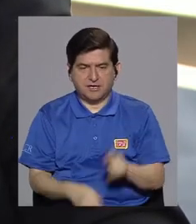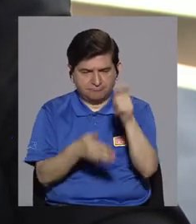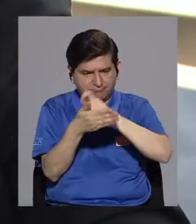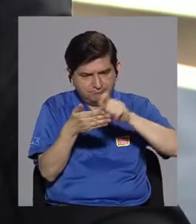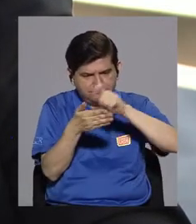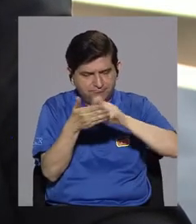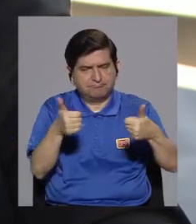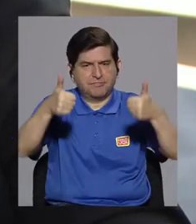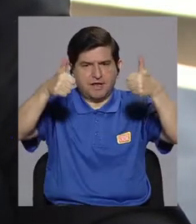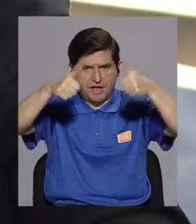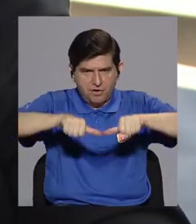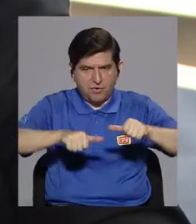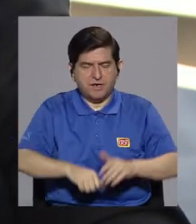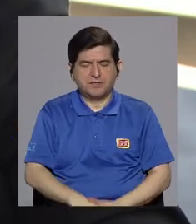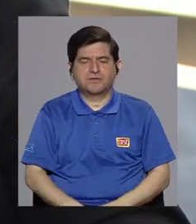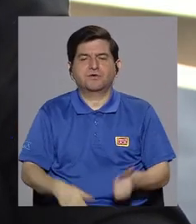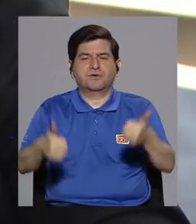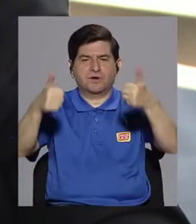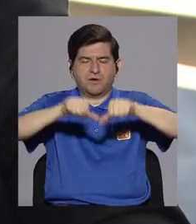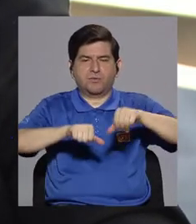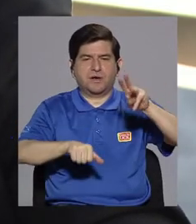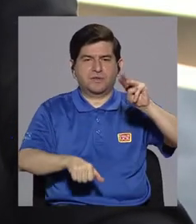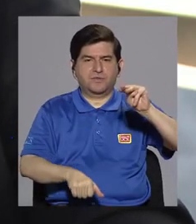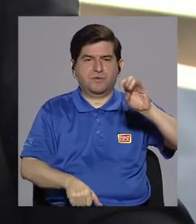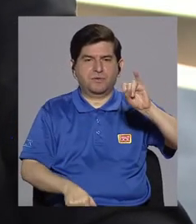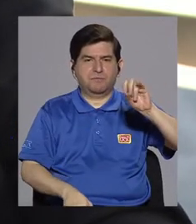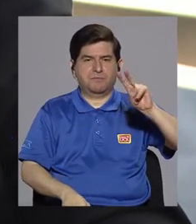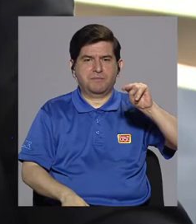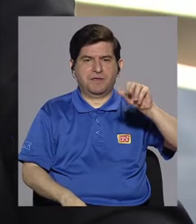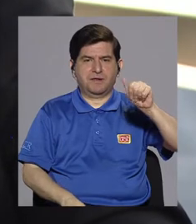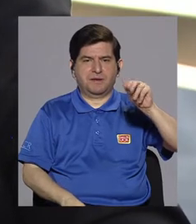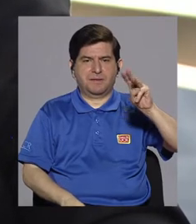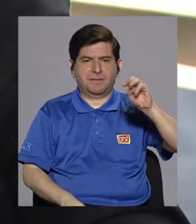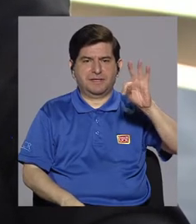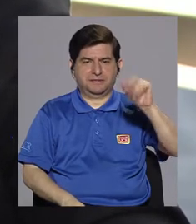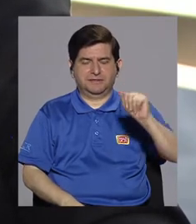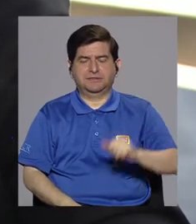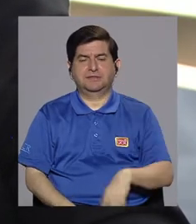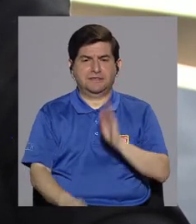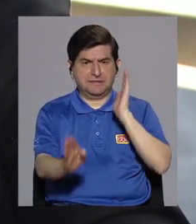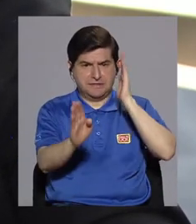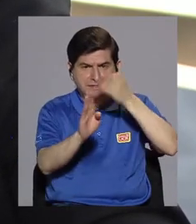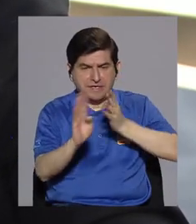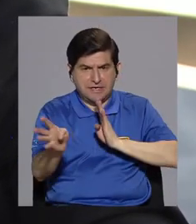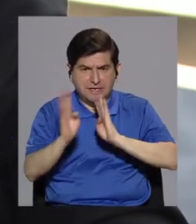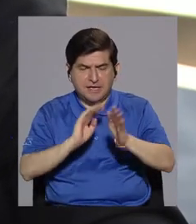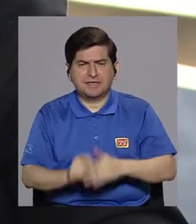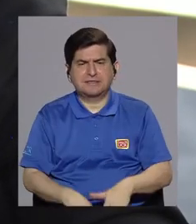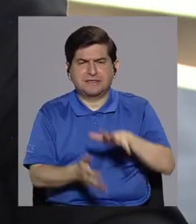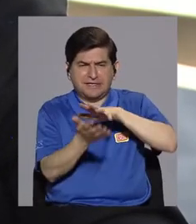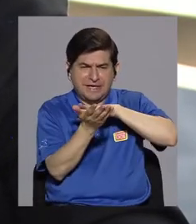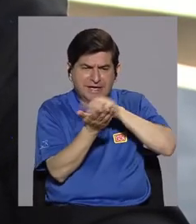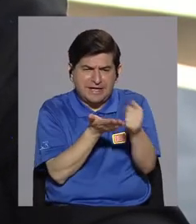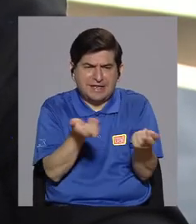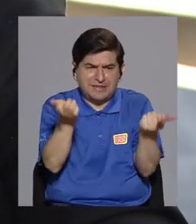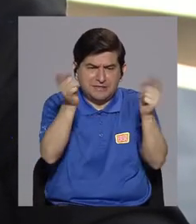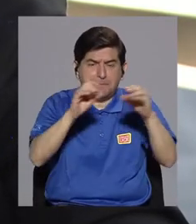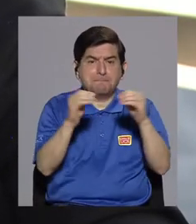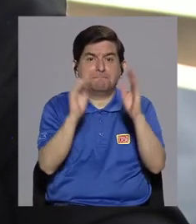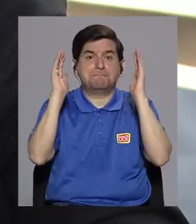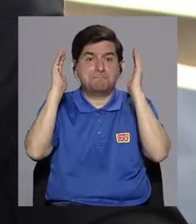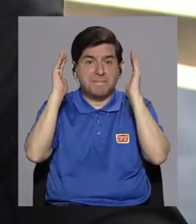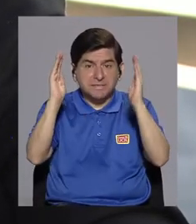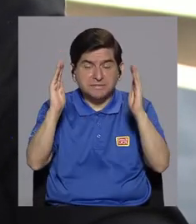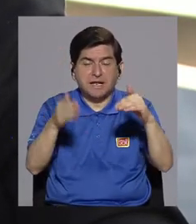redacta un convenio, que es el convenio de Minamata, haciendo alusión directamente al desastre que había ocurrido, al más grande